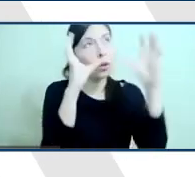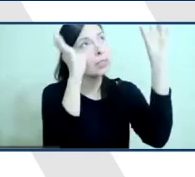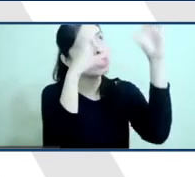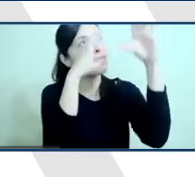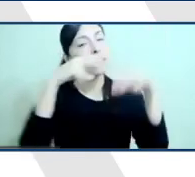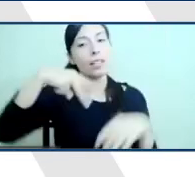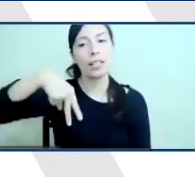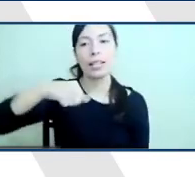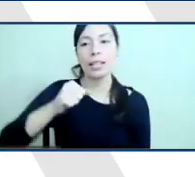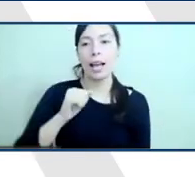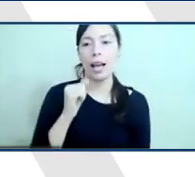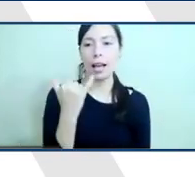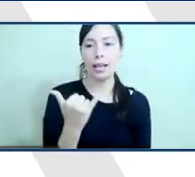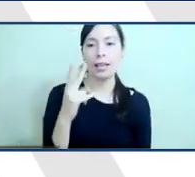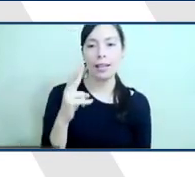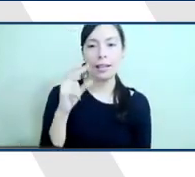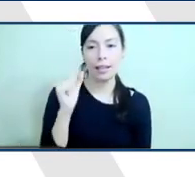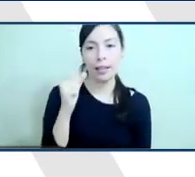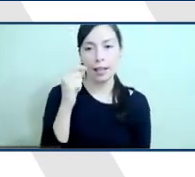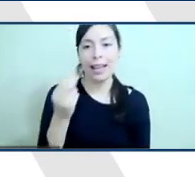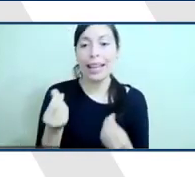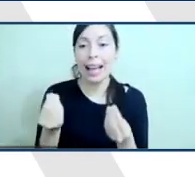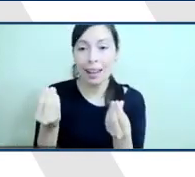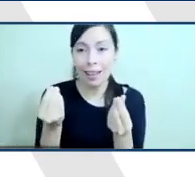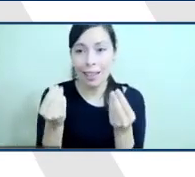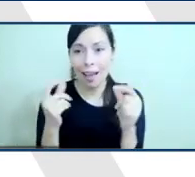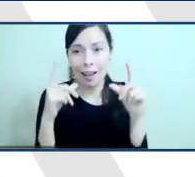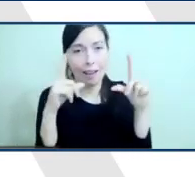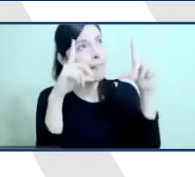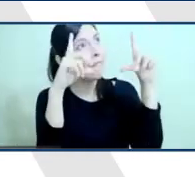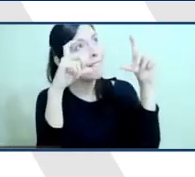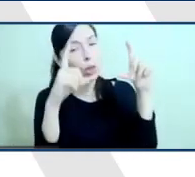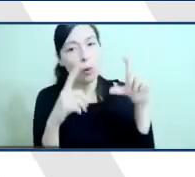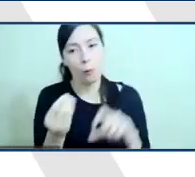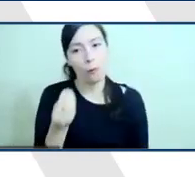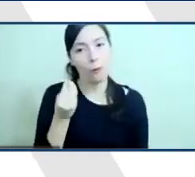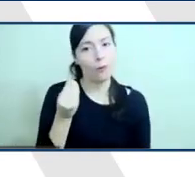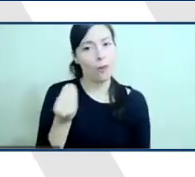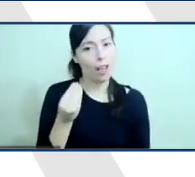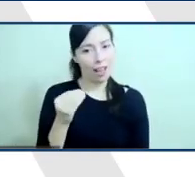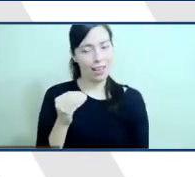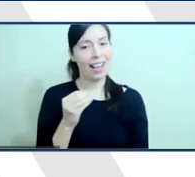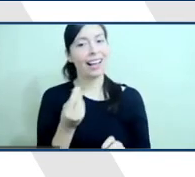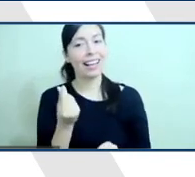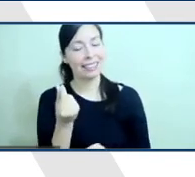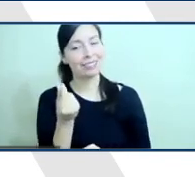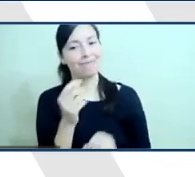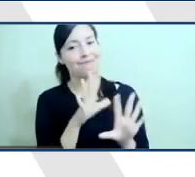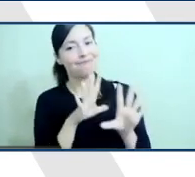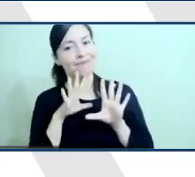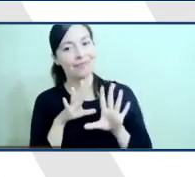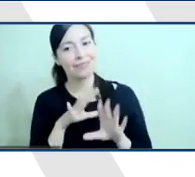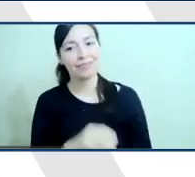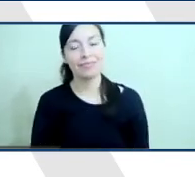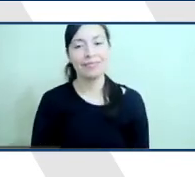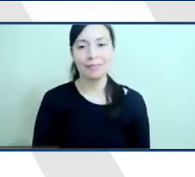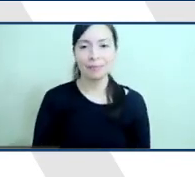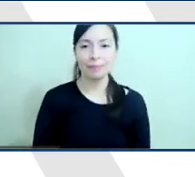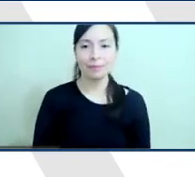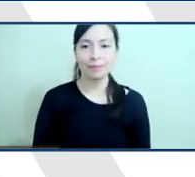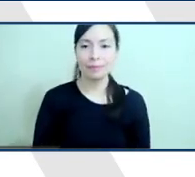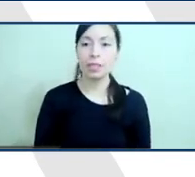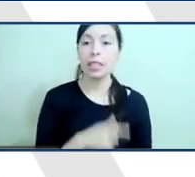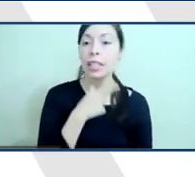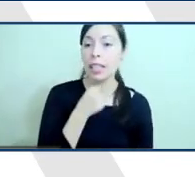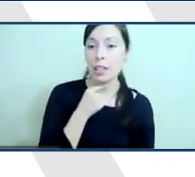ver la calidad de imagen que se puede lograr, es muy extraordinaria si se trabaja con cuidado. Quiero